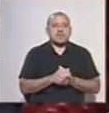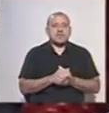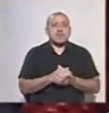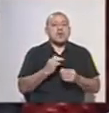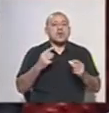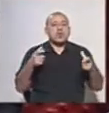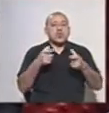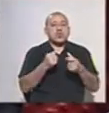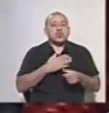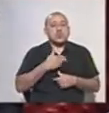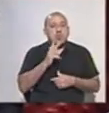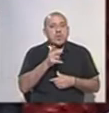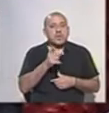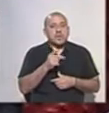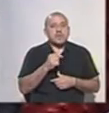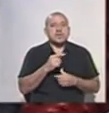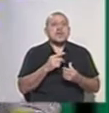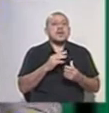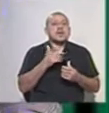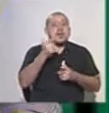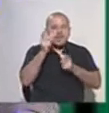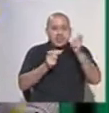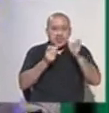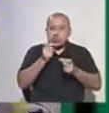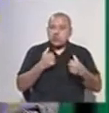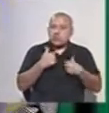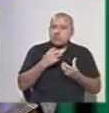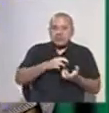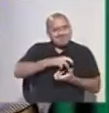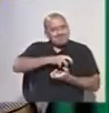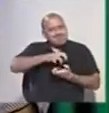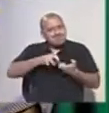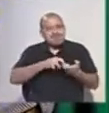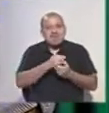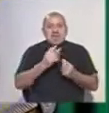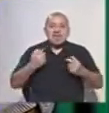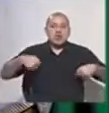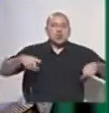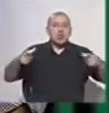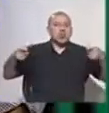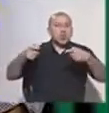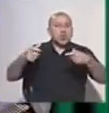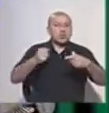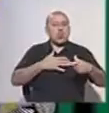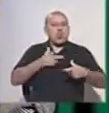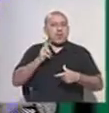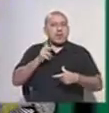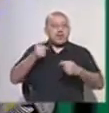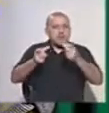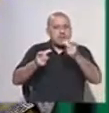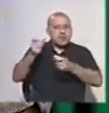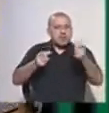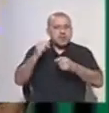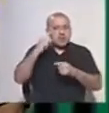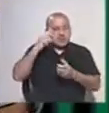humanos, ¿viste? Son complejos, las personas somos complejas y los grupos humanos son complejidades juntas, ¿viste?